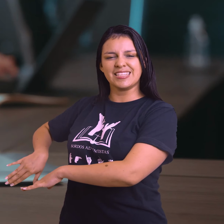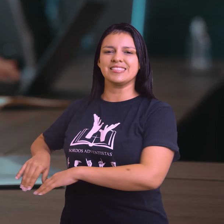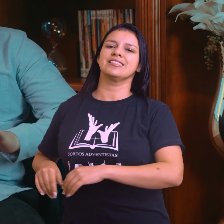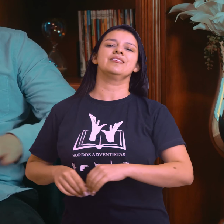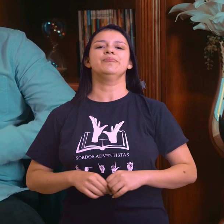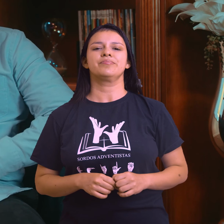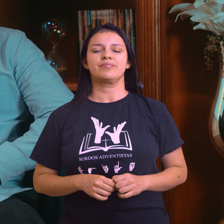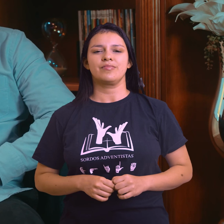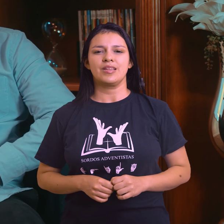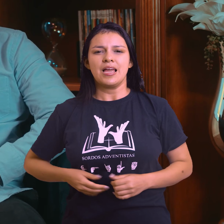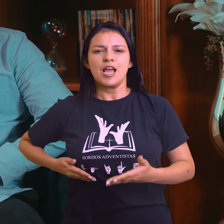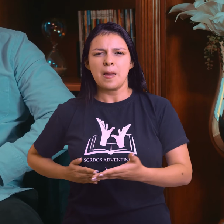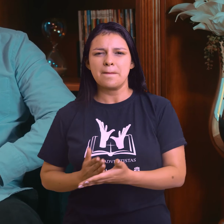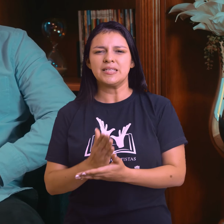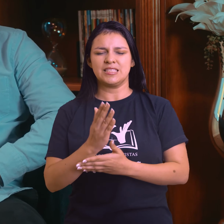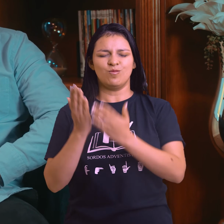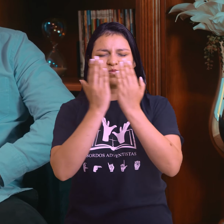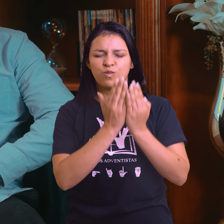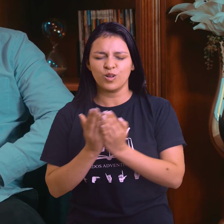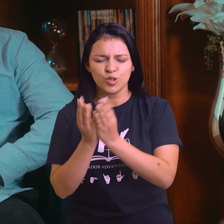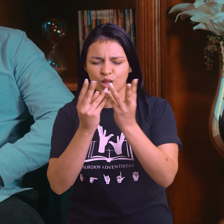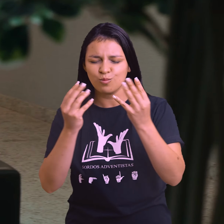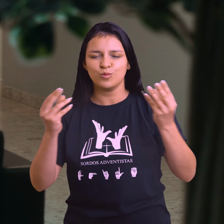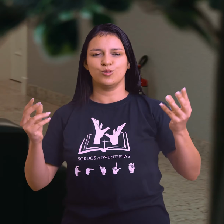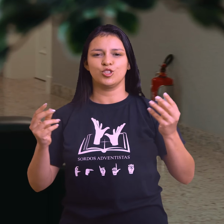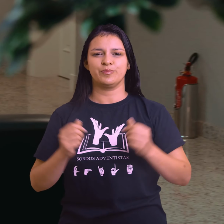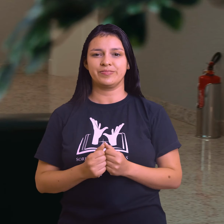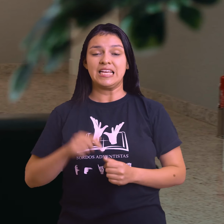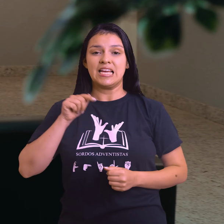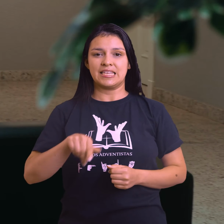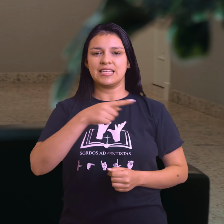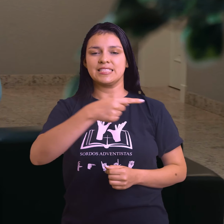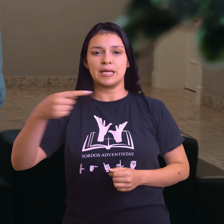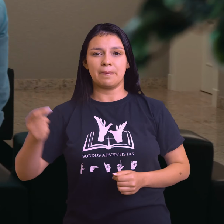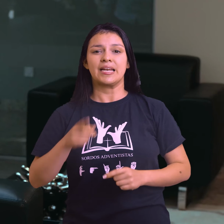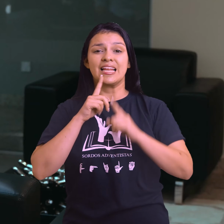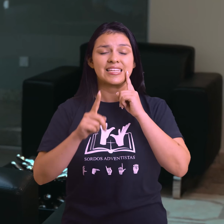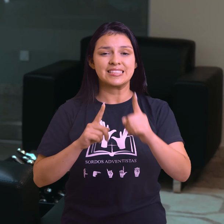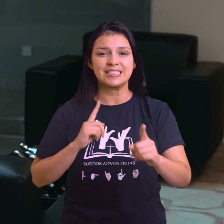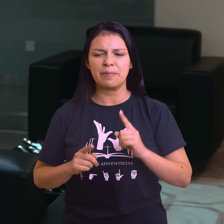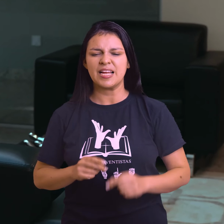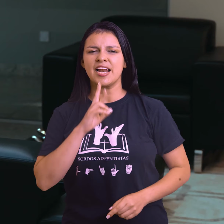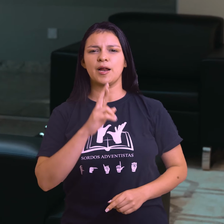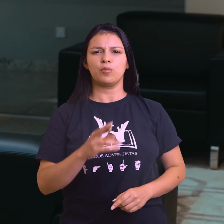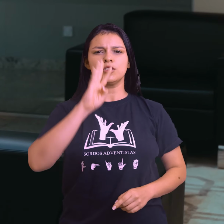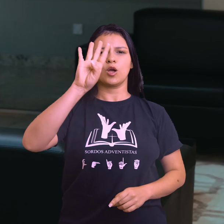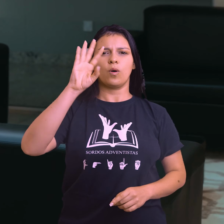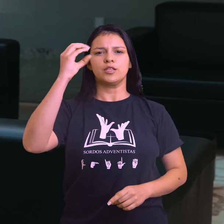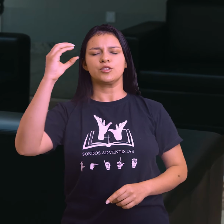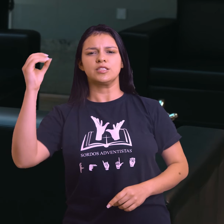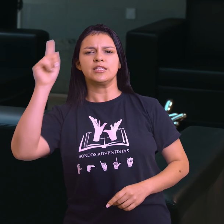haber rechazado las respuestas de aquel examen, empecé a estudiar mucho. En esa semana del examen, respondí unas 400